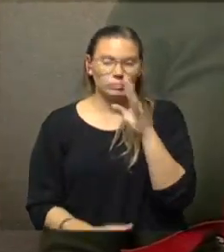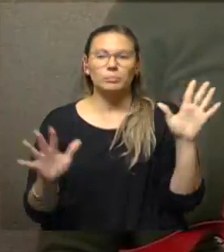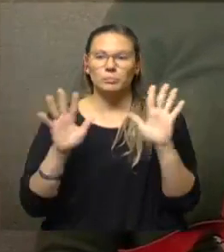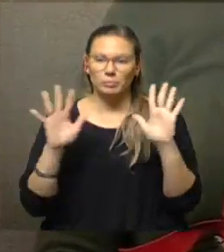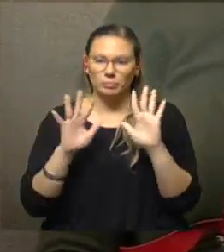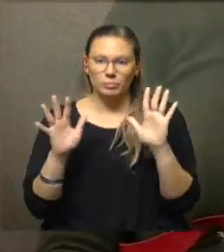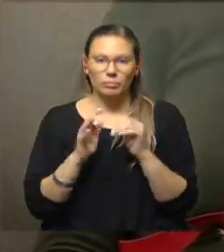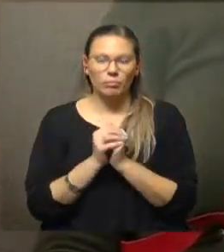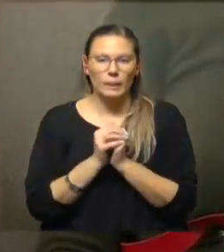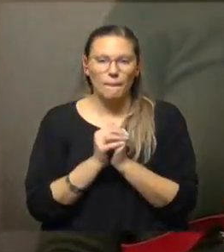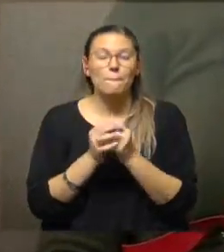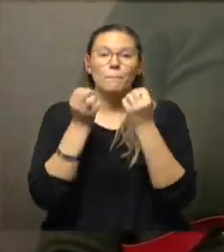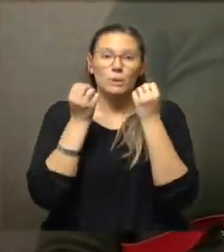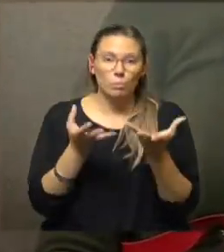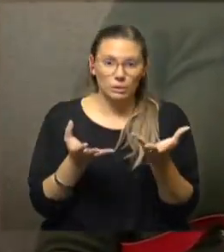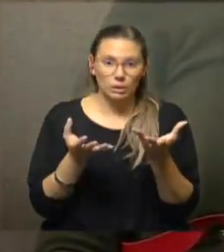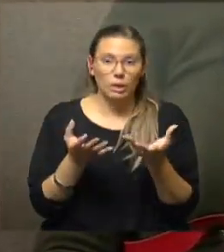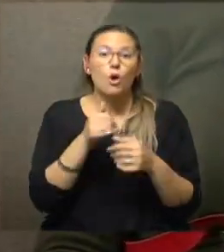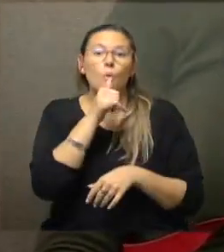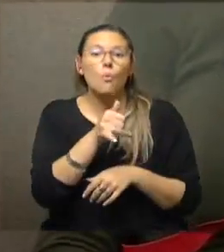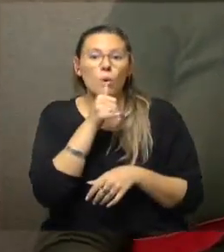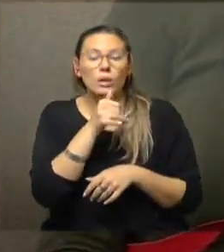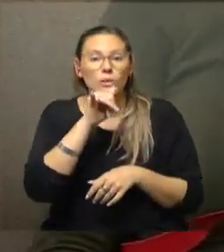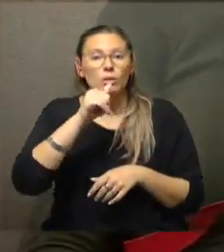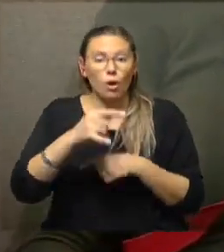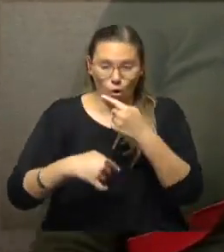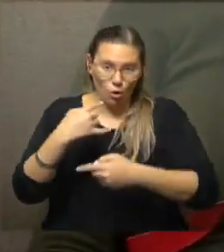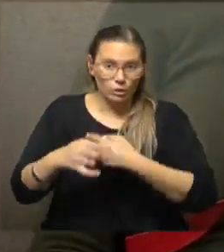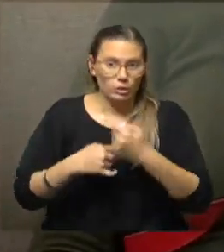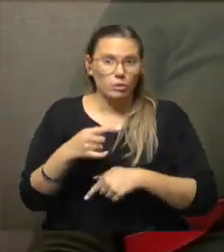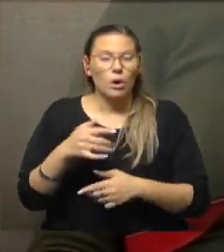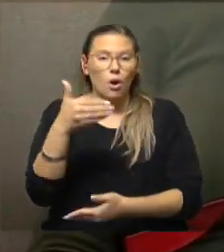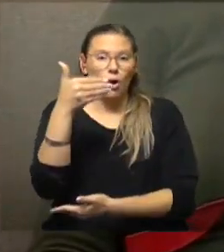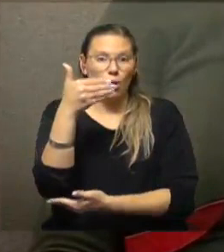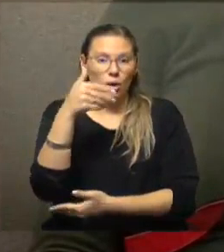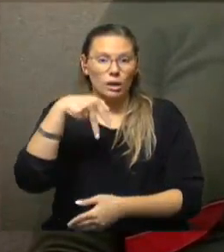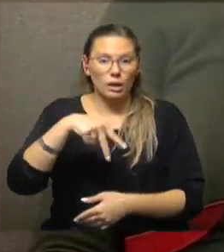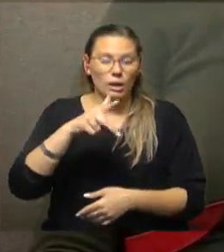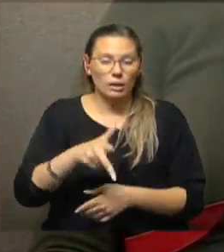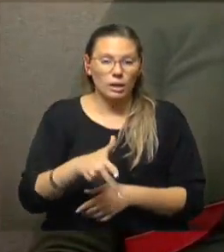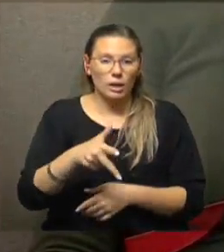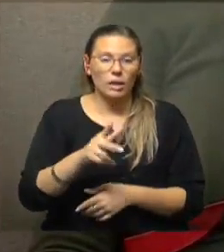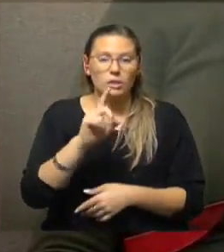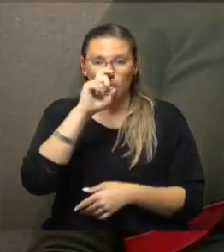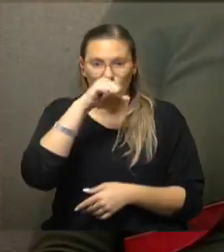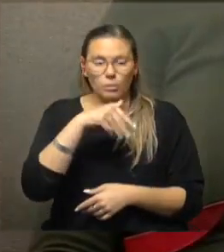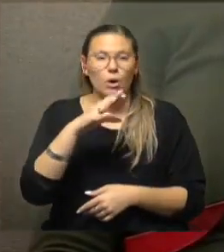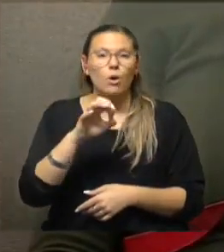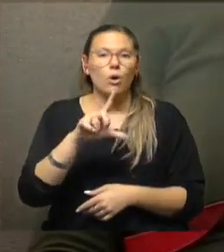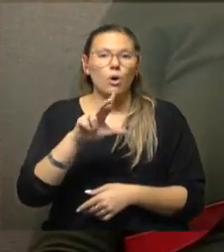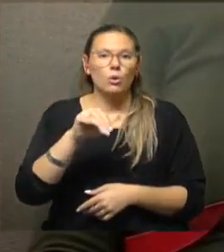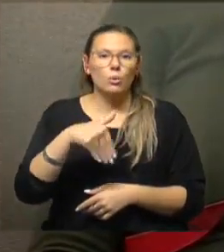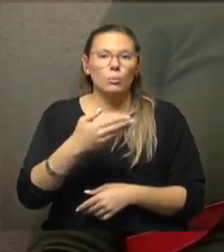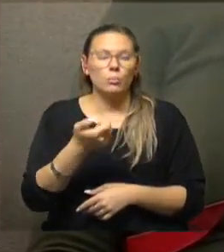Hola, hola, ¿cómo están? Bueno, les cuento que sigo acá en este hotel NH Montevideo, Columbia,